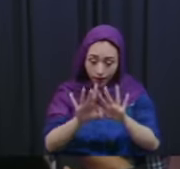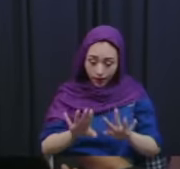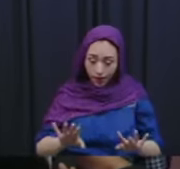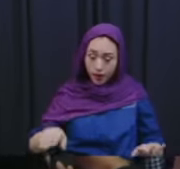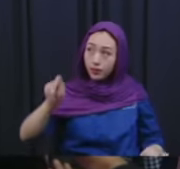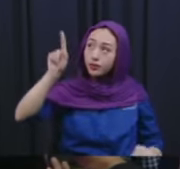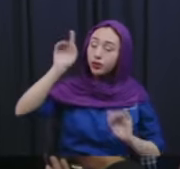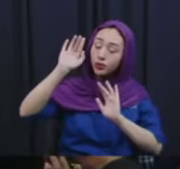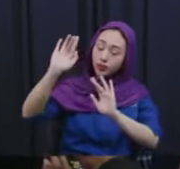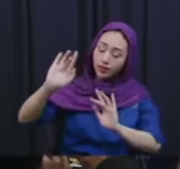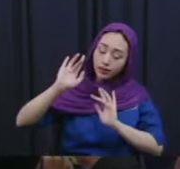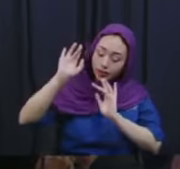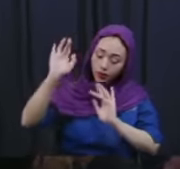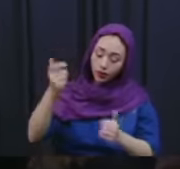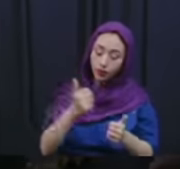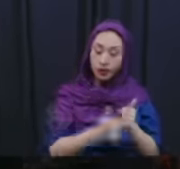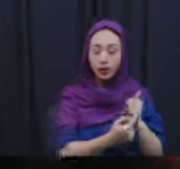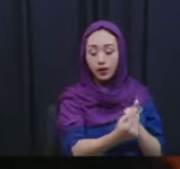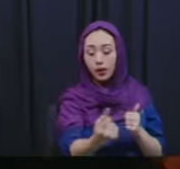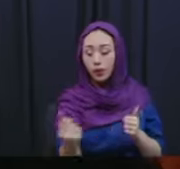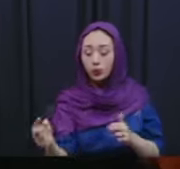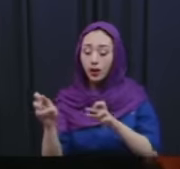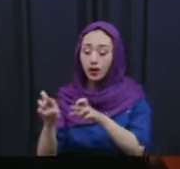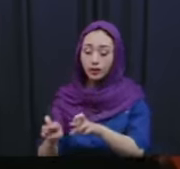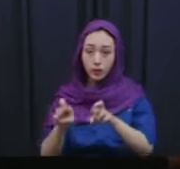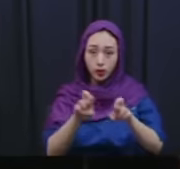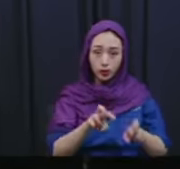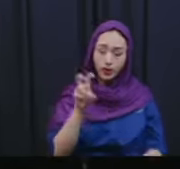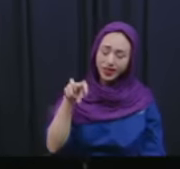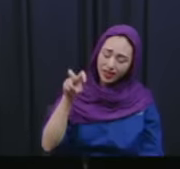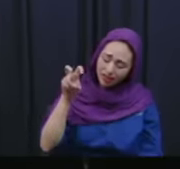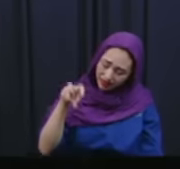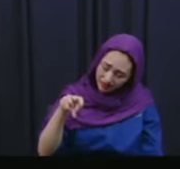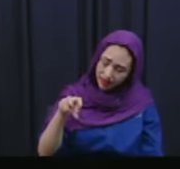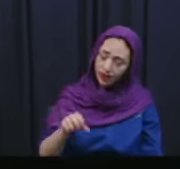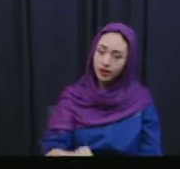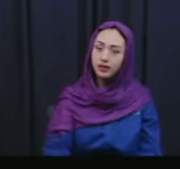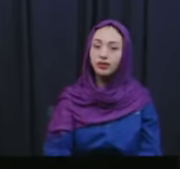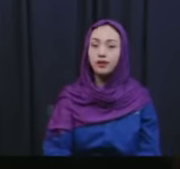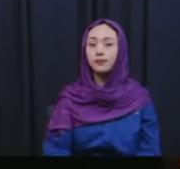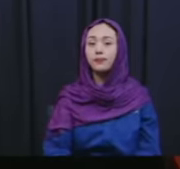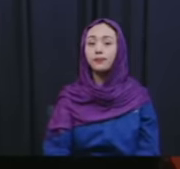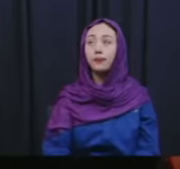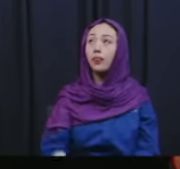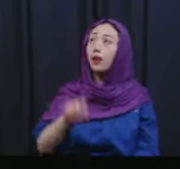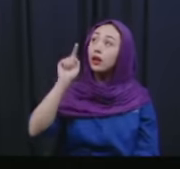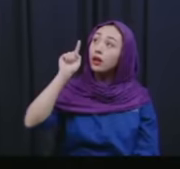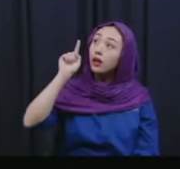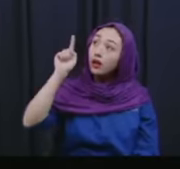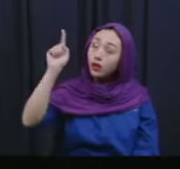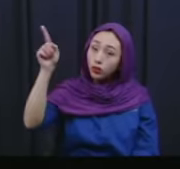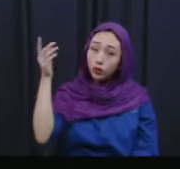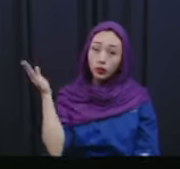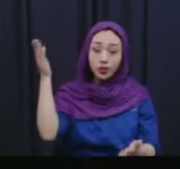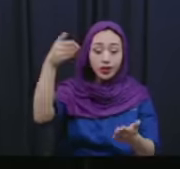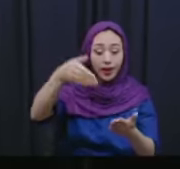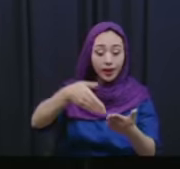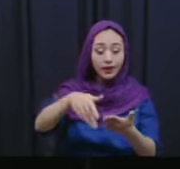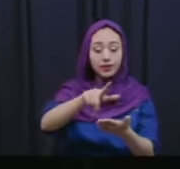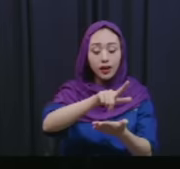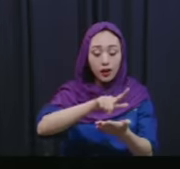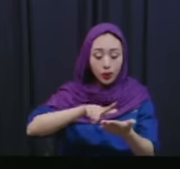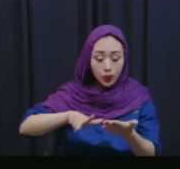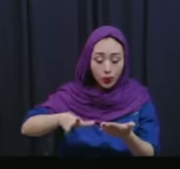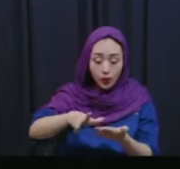Señor sobre cada una de estas personas señor en el nombre de Jesús y que tú visites Aquel lugar señor